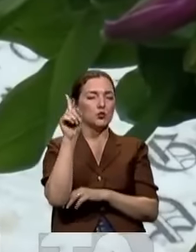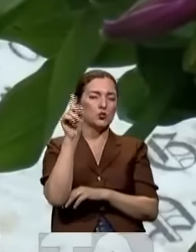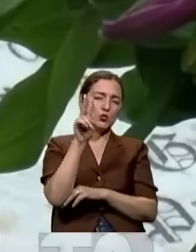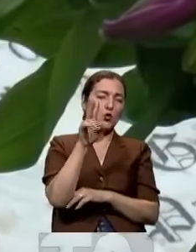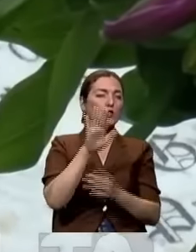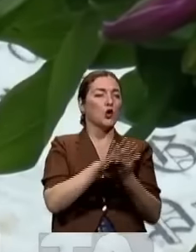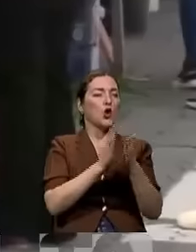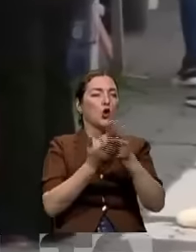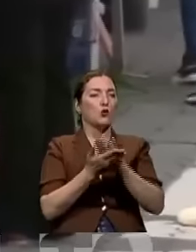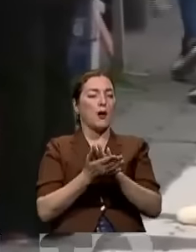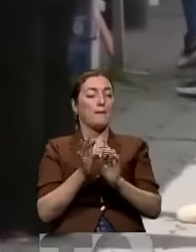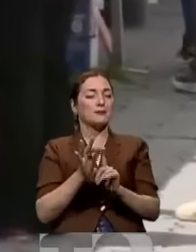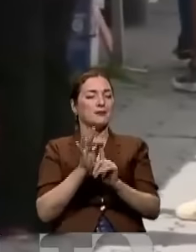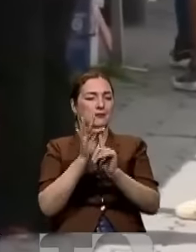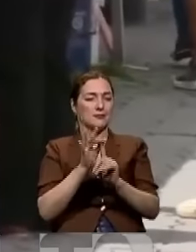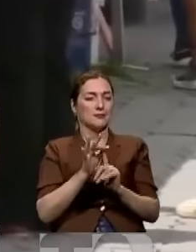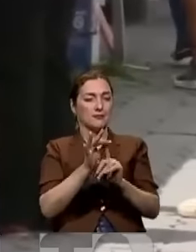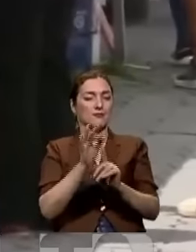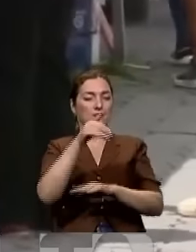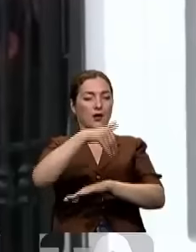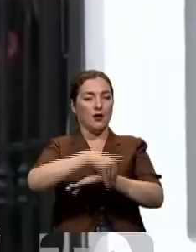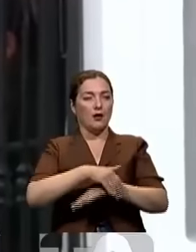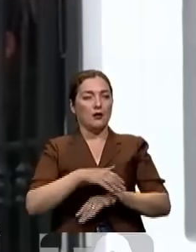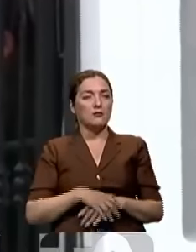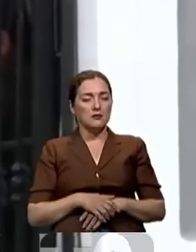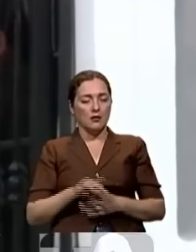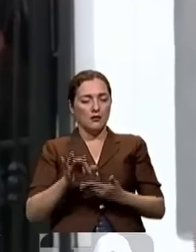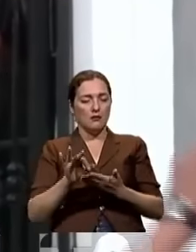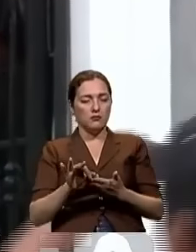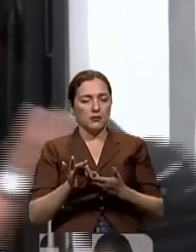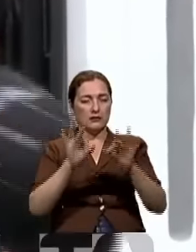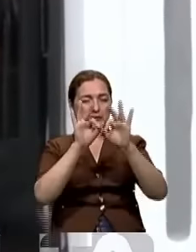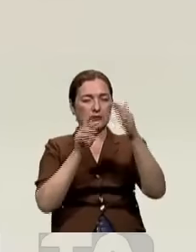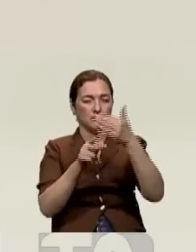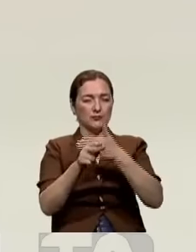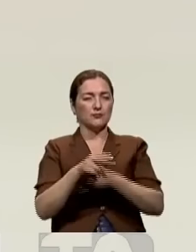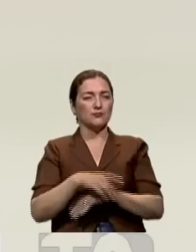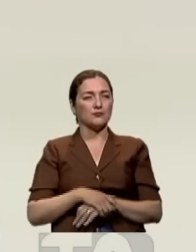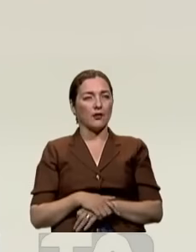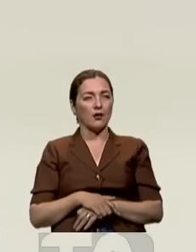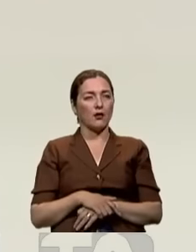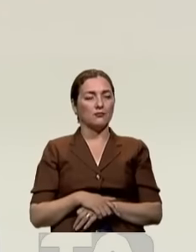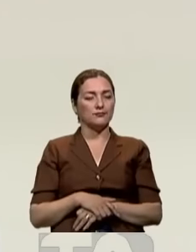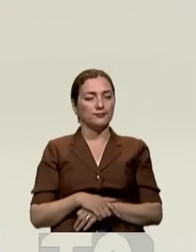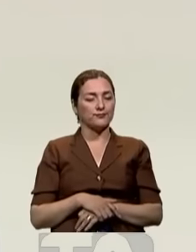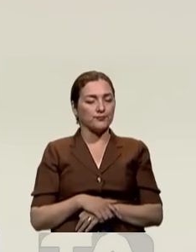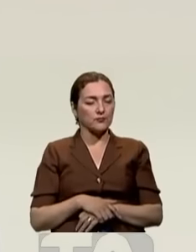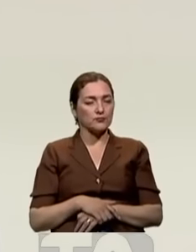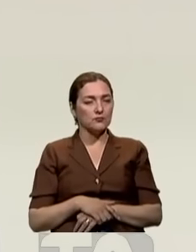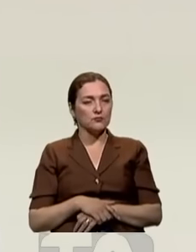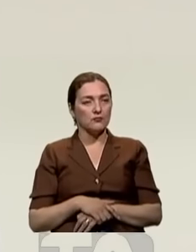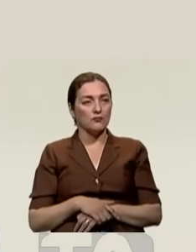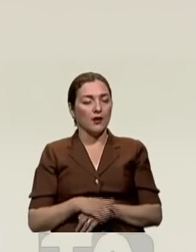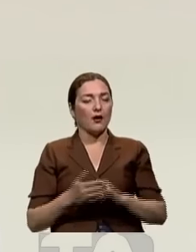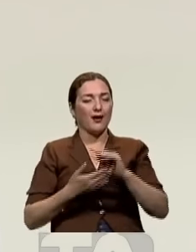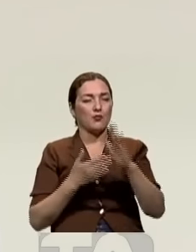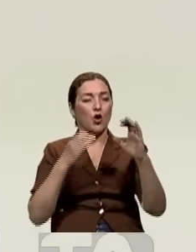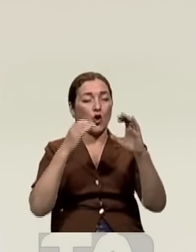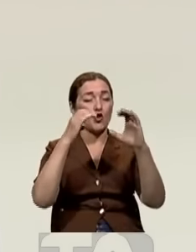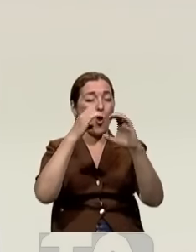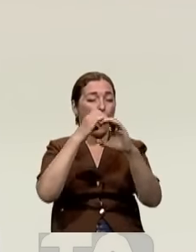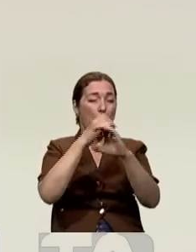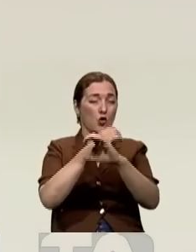un despliegue especial, sobre todo en la tarde, en las zonas de cortes de luz. Cuando vaya a anochecer y comience